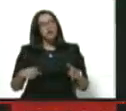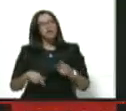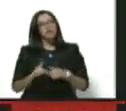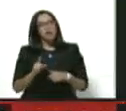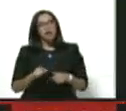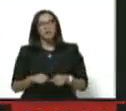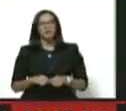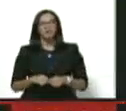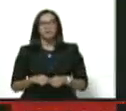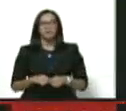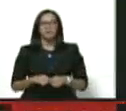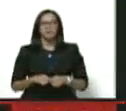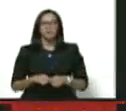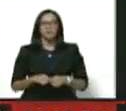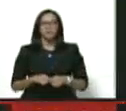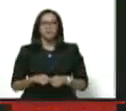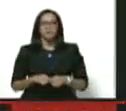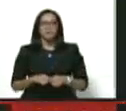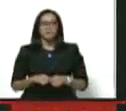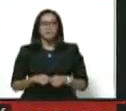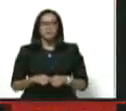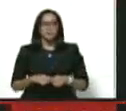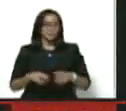ejército político. Su ejército